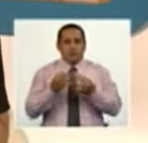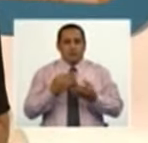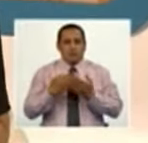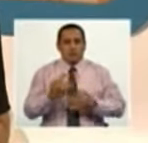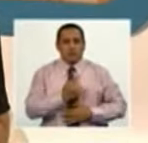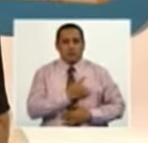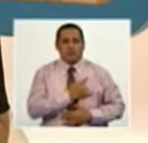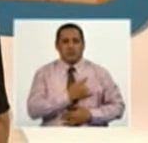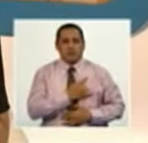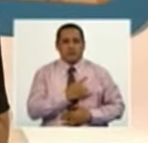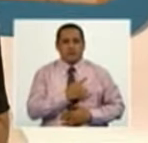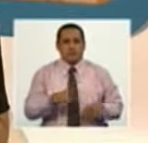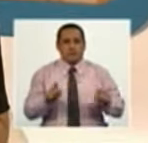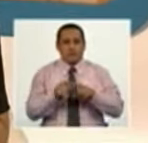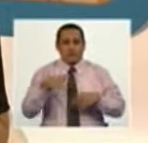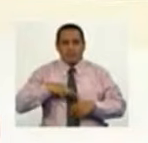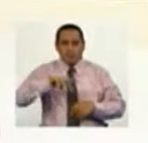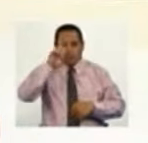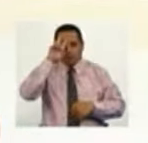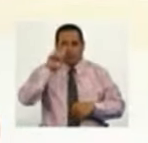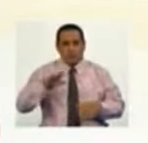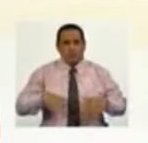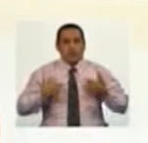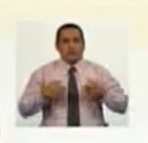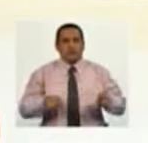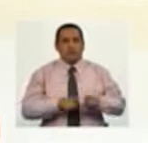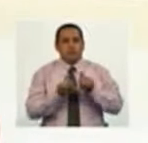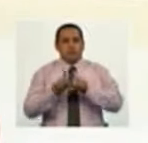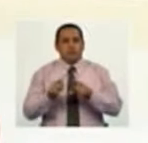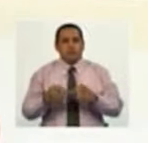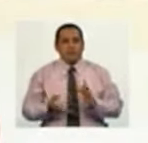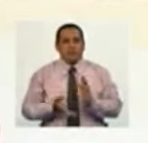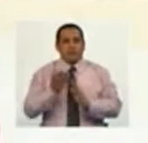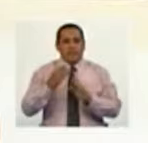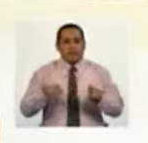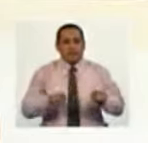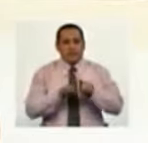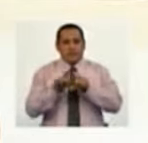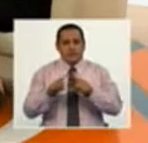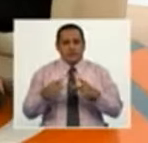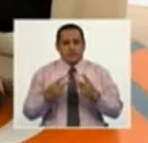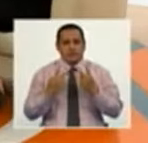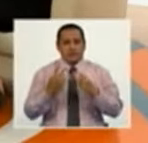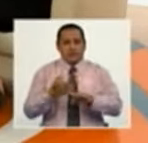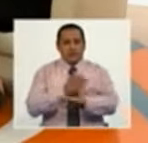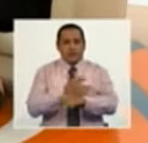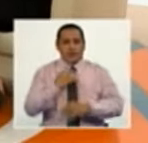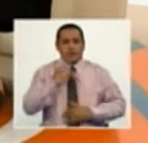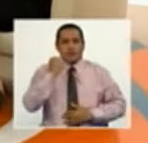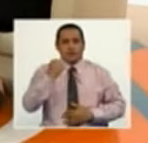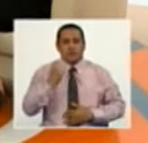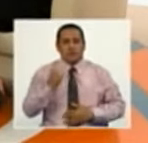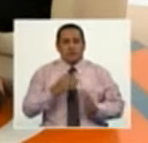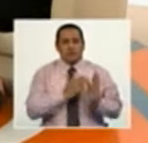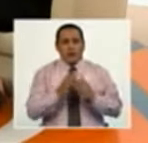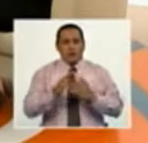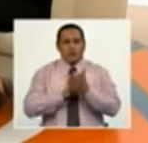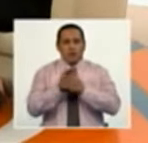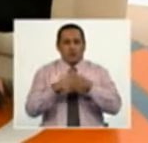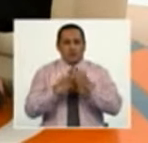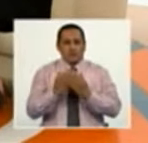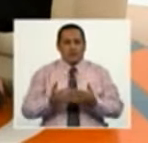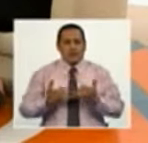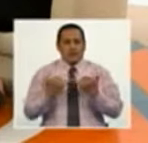Pontificia Universidad Católica del Perú. Doctor Puntriano, buenos días, gracias por estar con nosotros en Tus Derechos y vamos a aprovechar un poco